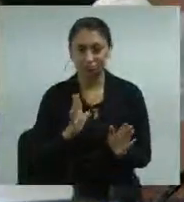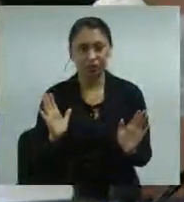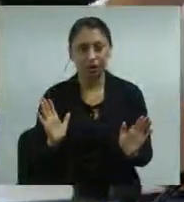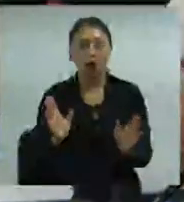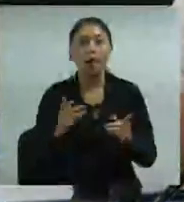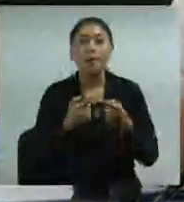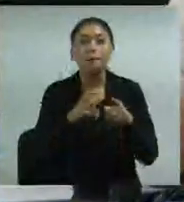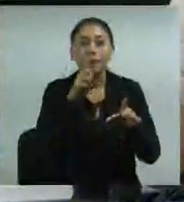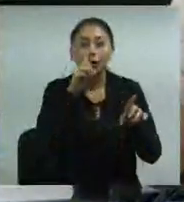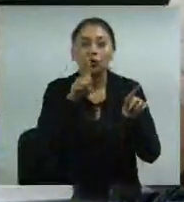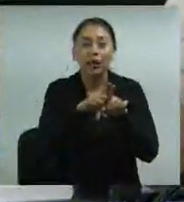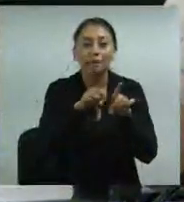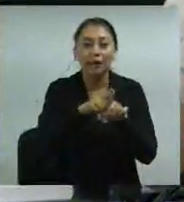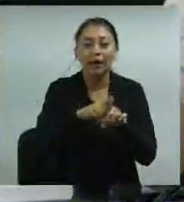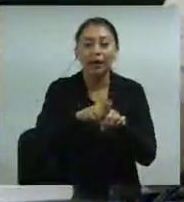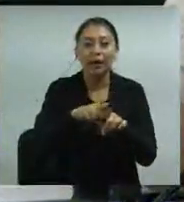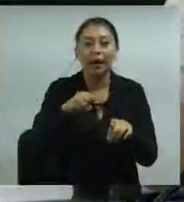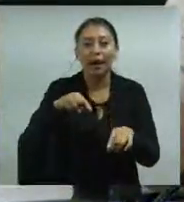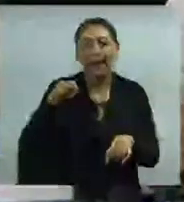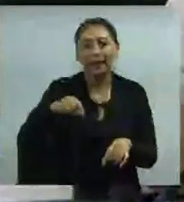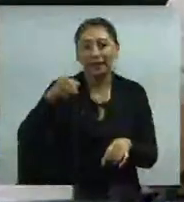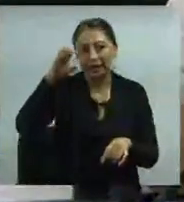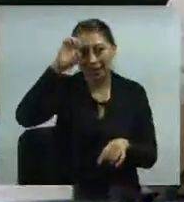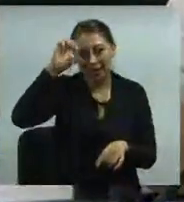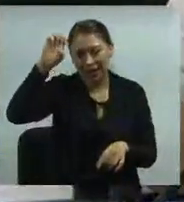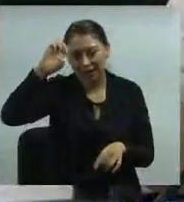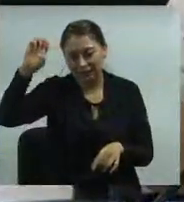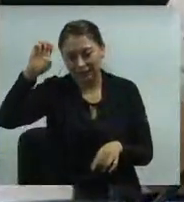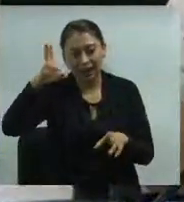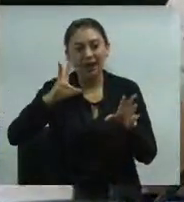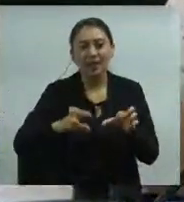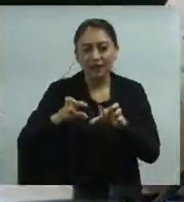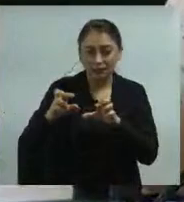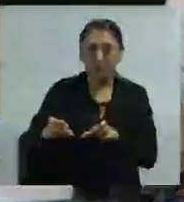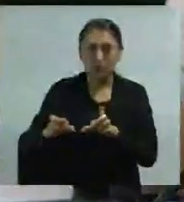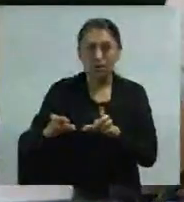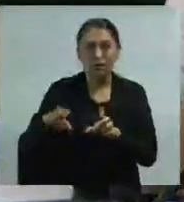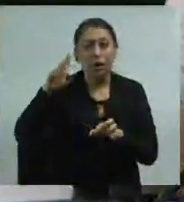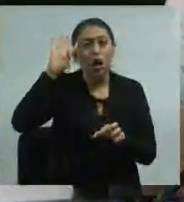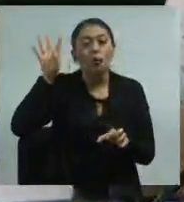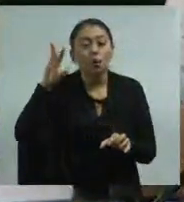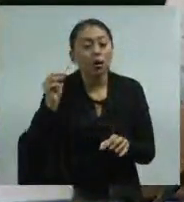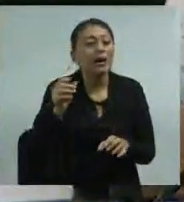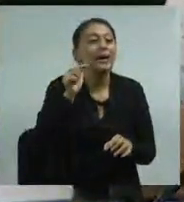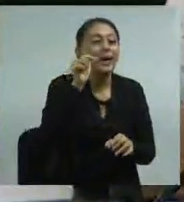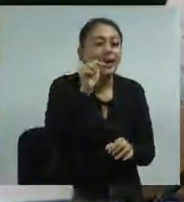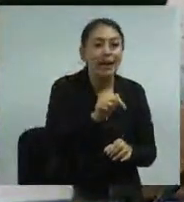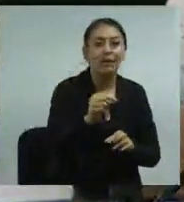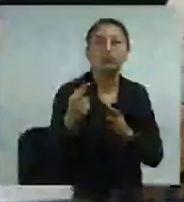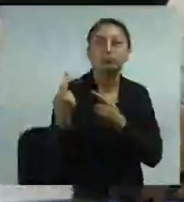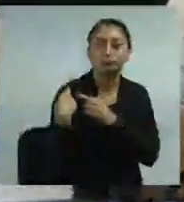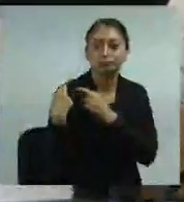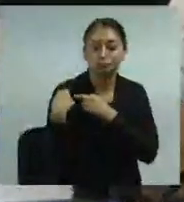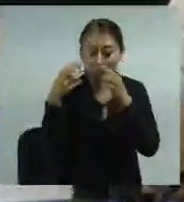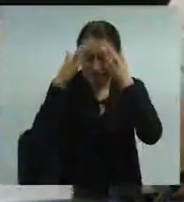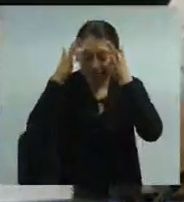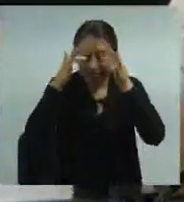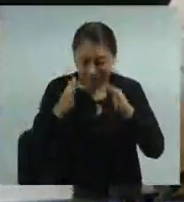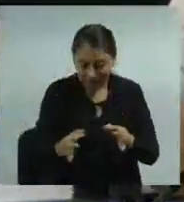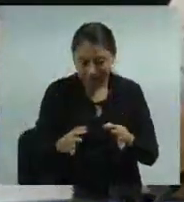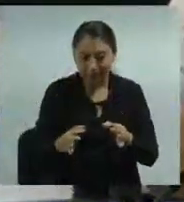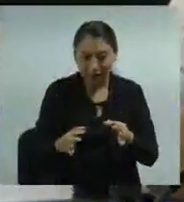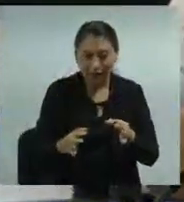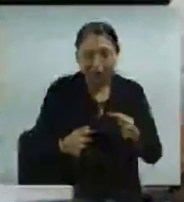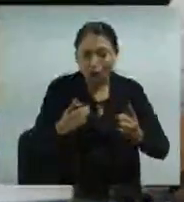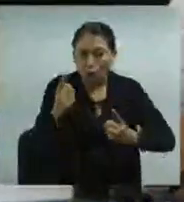juego también el tema de la ética de los comisionados y comisionadas, porque son quienes finalmente deciden cuáles son aquellos